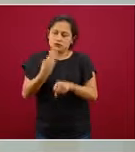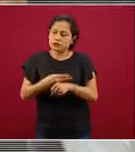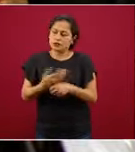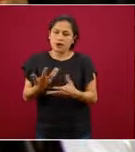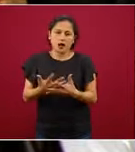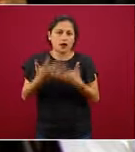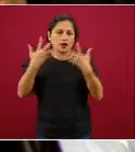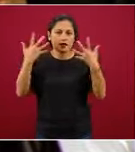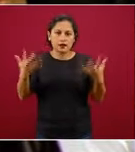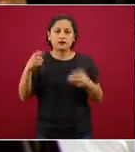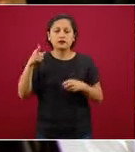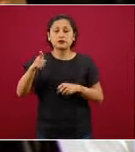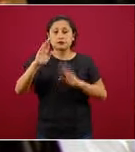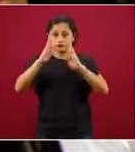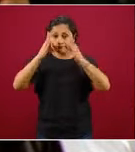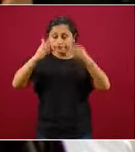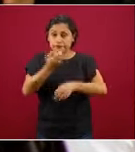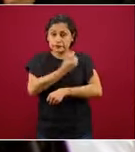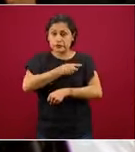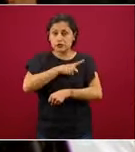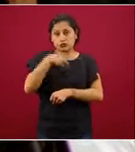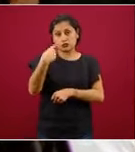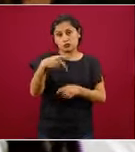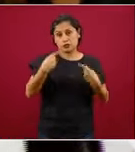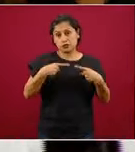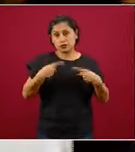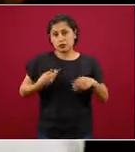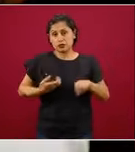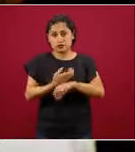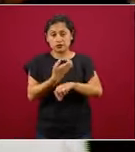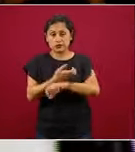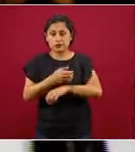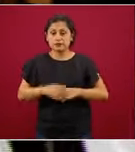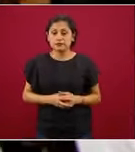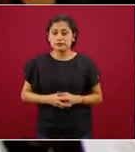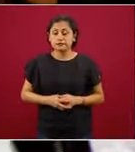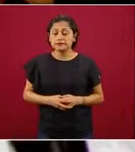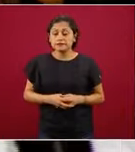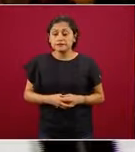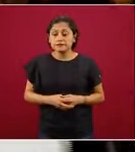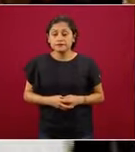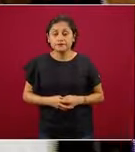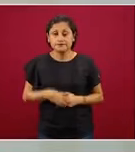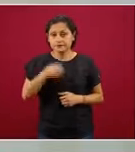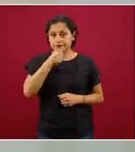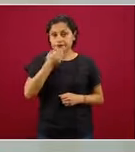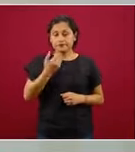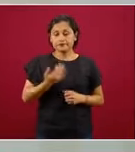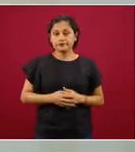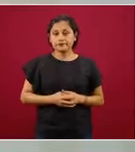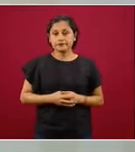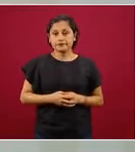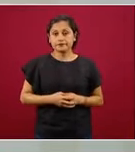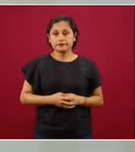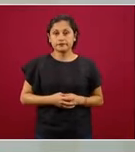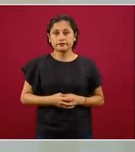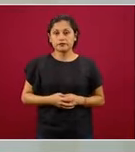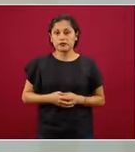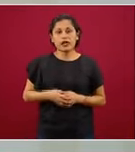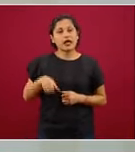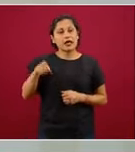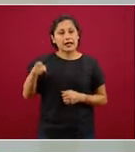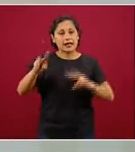para proteger la salud de sus poblaciones. Ya no hay inconsistencias, entonces. No es un asunto que funcione así,